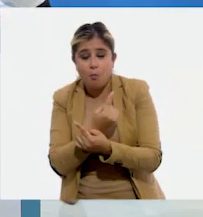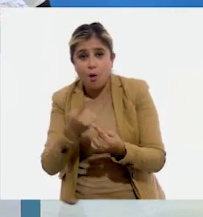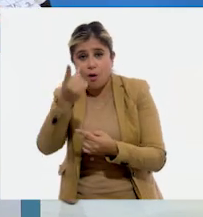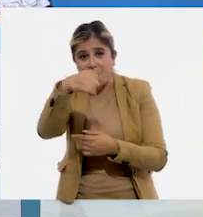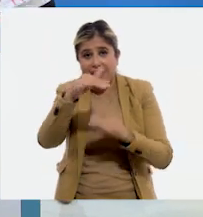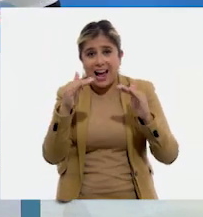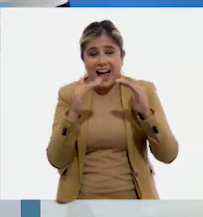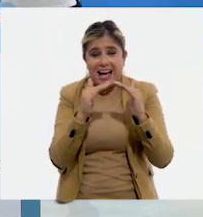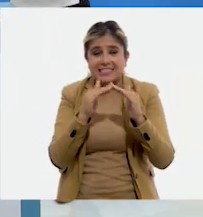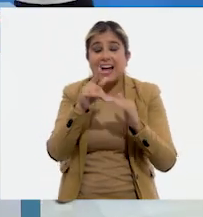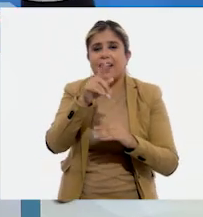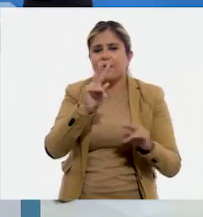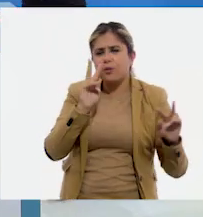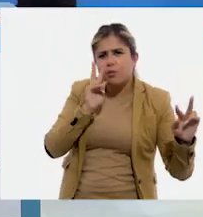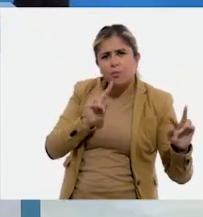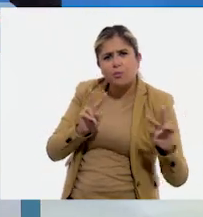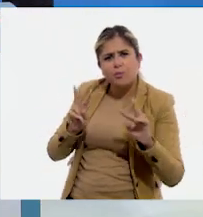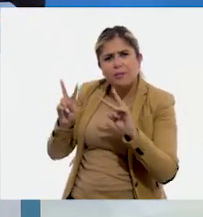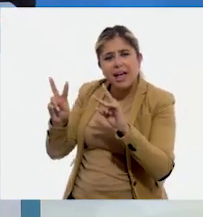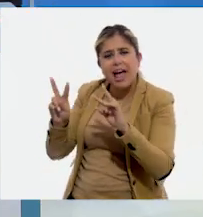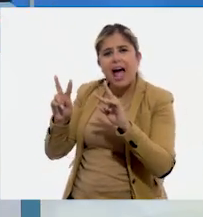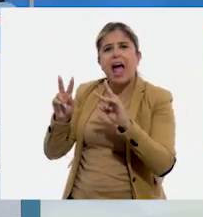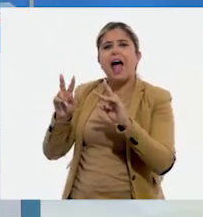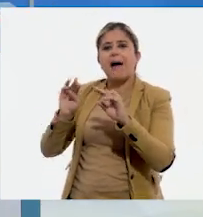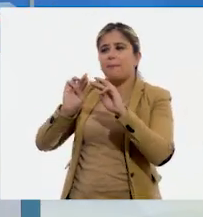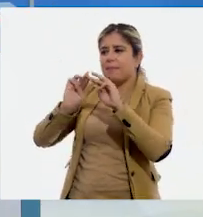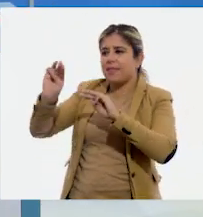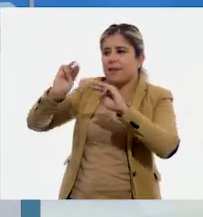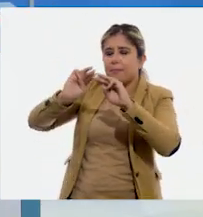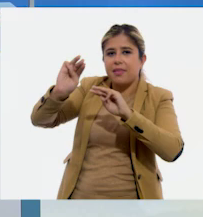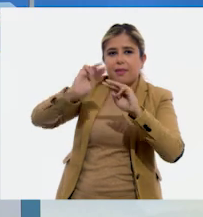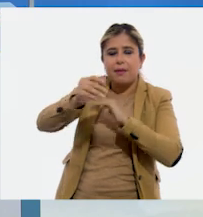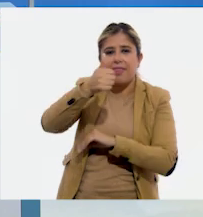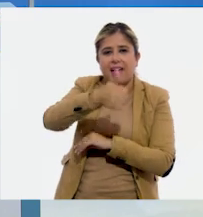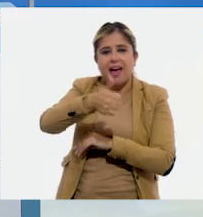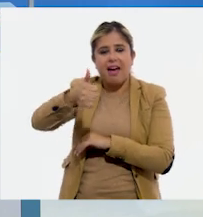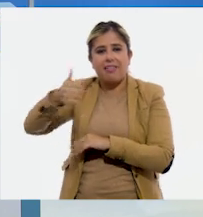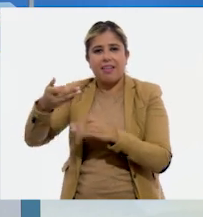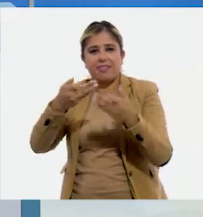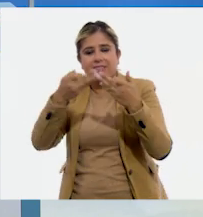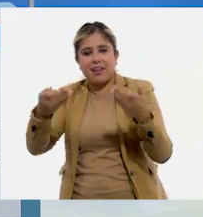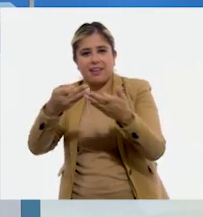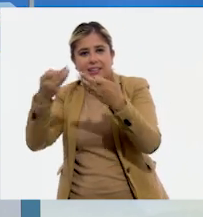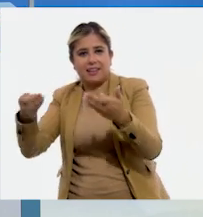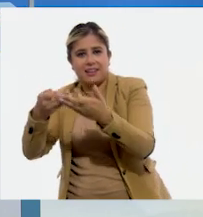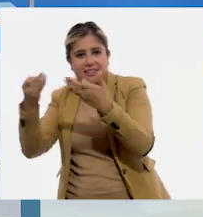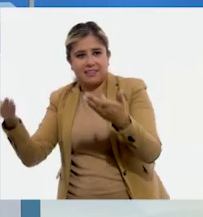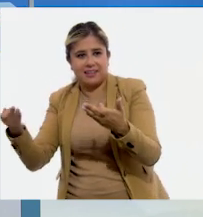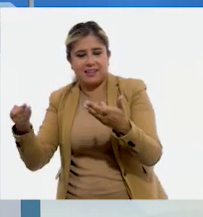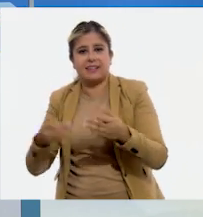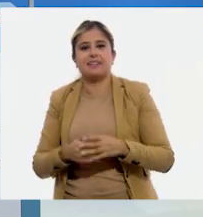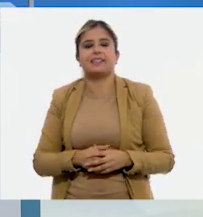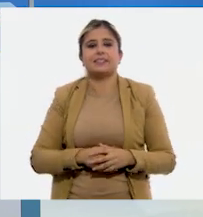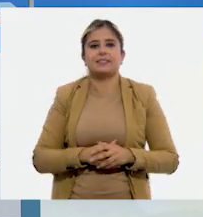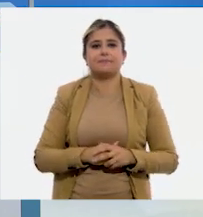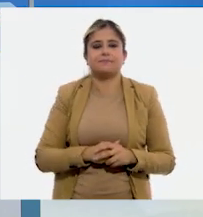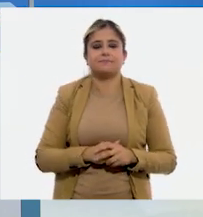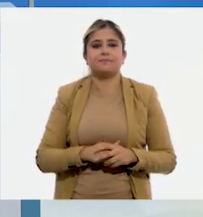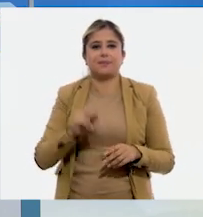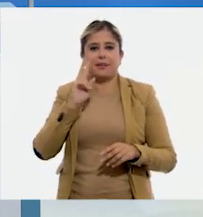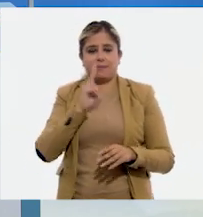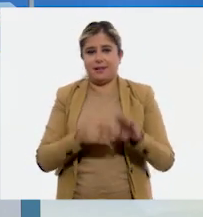casa puedan observar la medida de cada uno de ellos? Vamos a poner aquí el